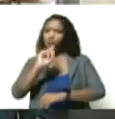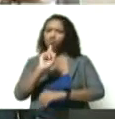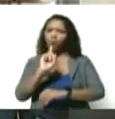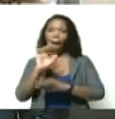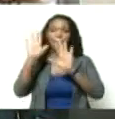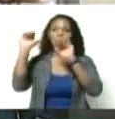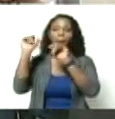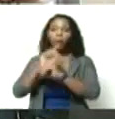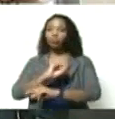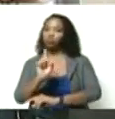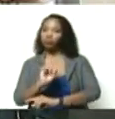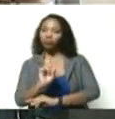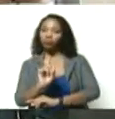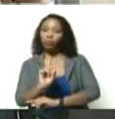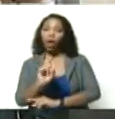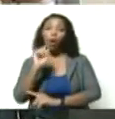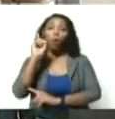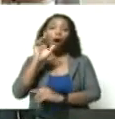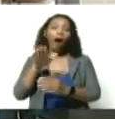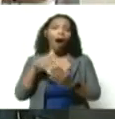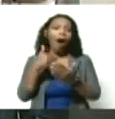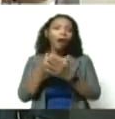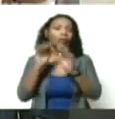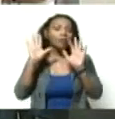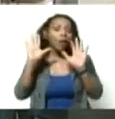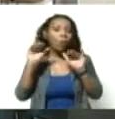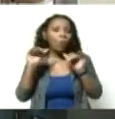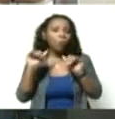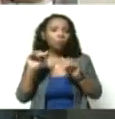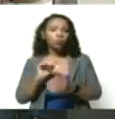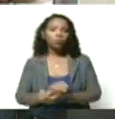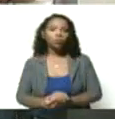adiós, es un hasta luego.